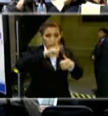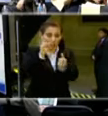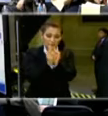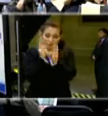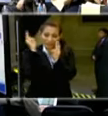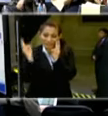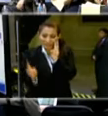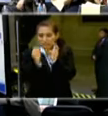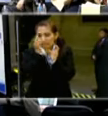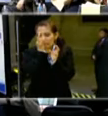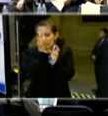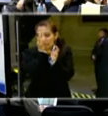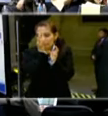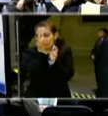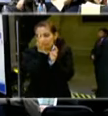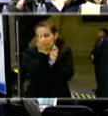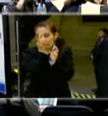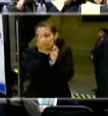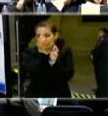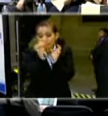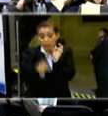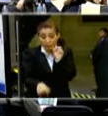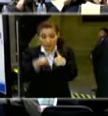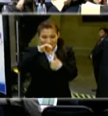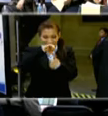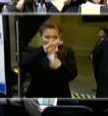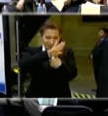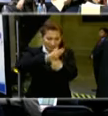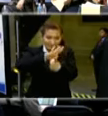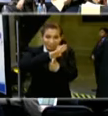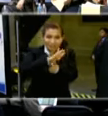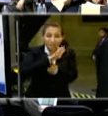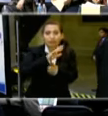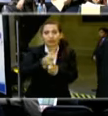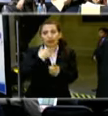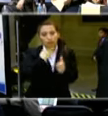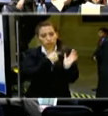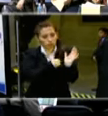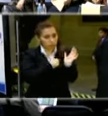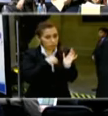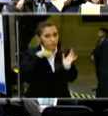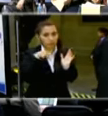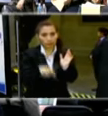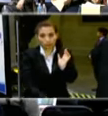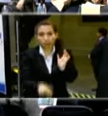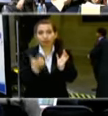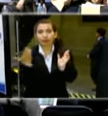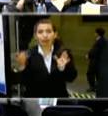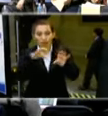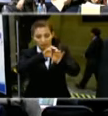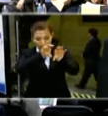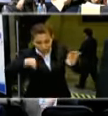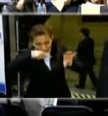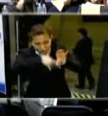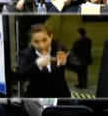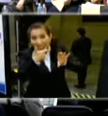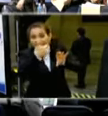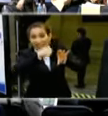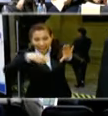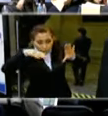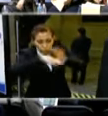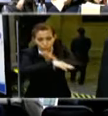vecinos, y ahí a Centroamérica se habló y se prometió que íbamos a hacer un gasoducto, se ha prometido una